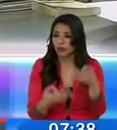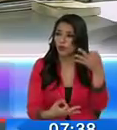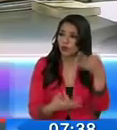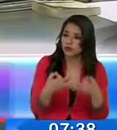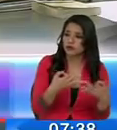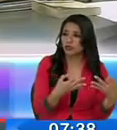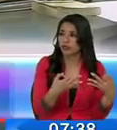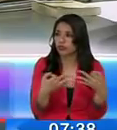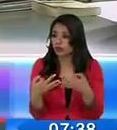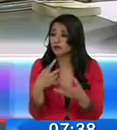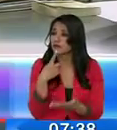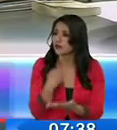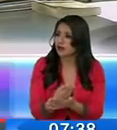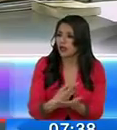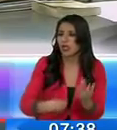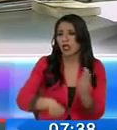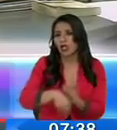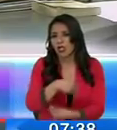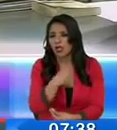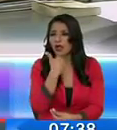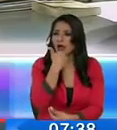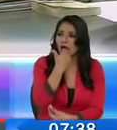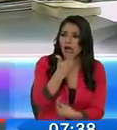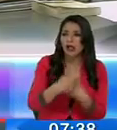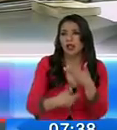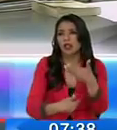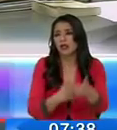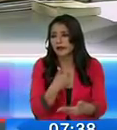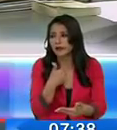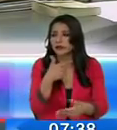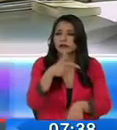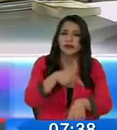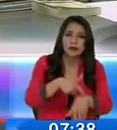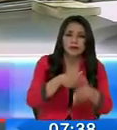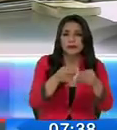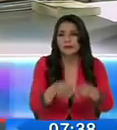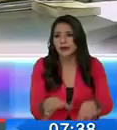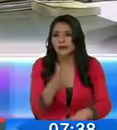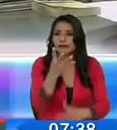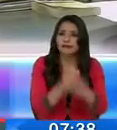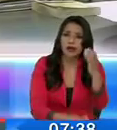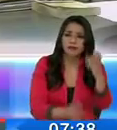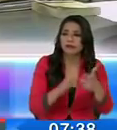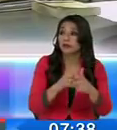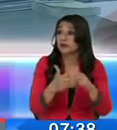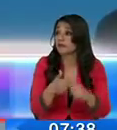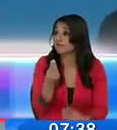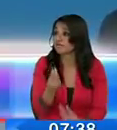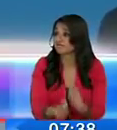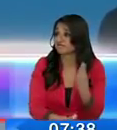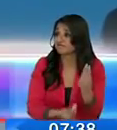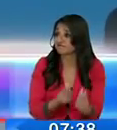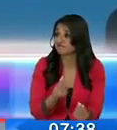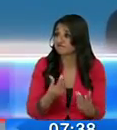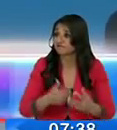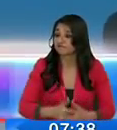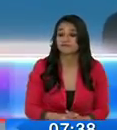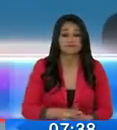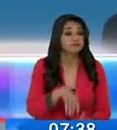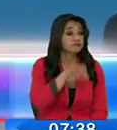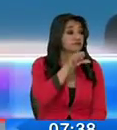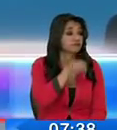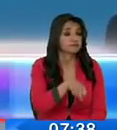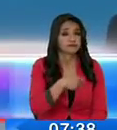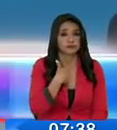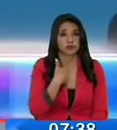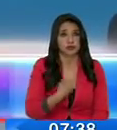dicho vericuetos, que dilata, que demora, que hay incidentes judiciales, ¿en qué queda? Así es, nosotros hemos hecho